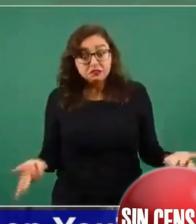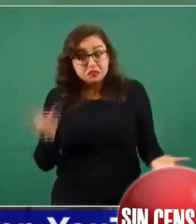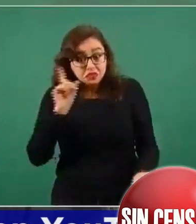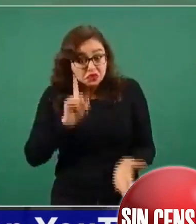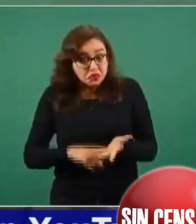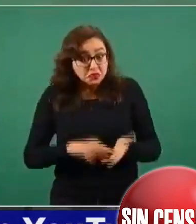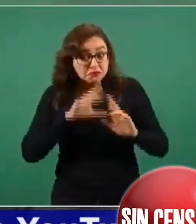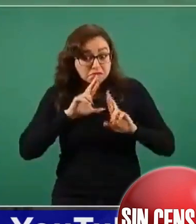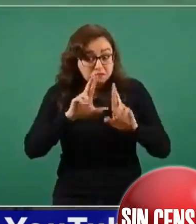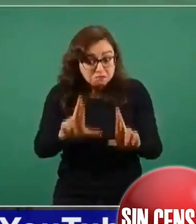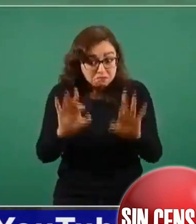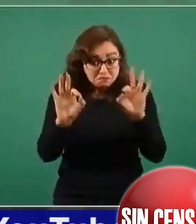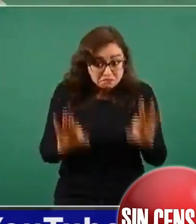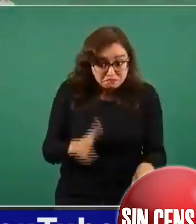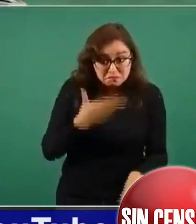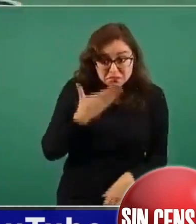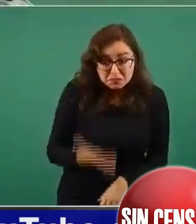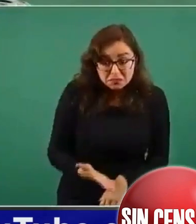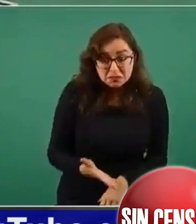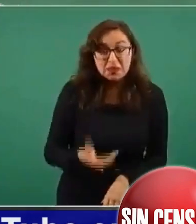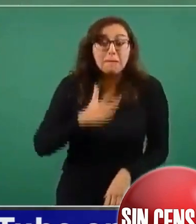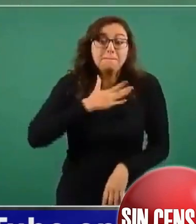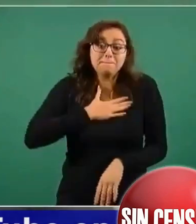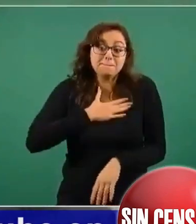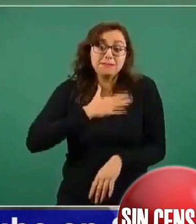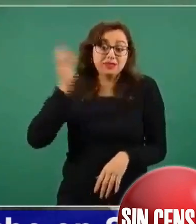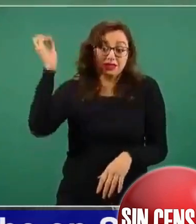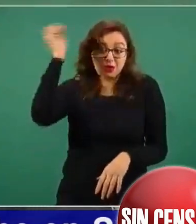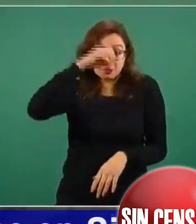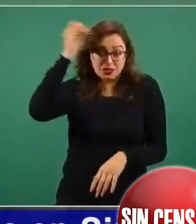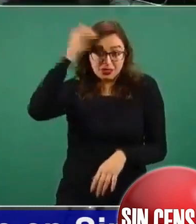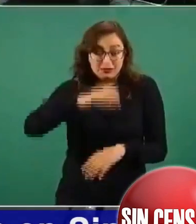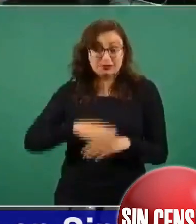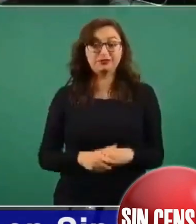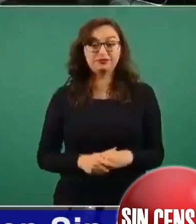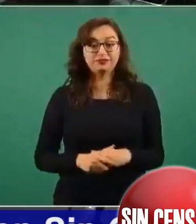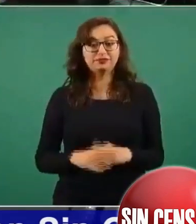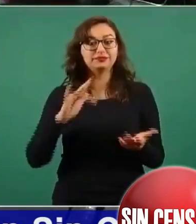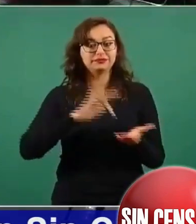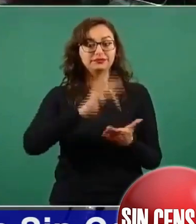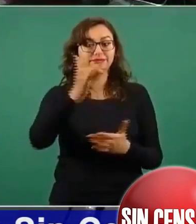de lo que yo estoy pensando. Gracias.